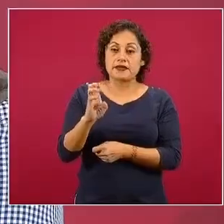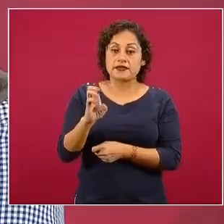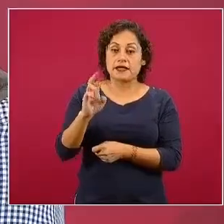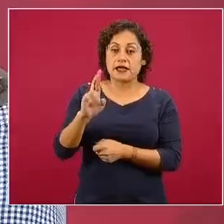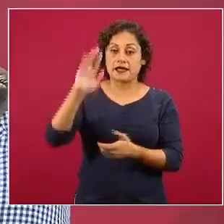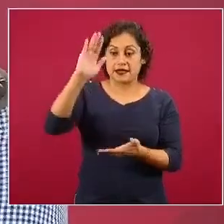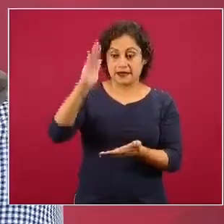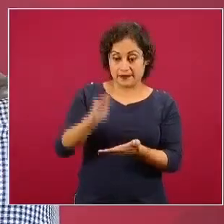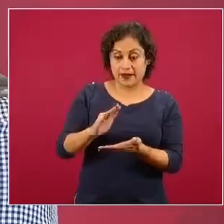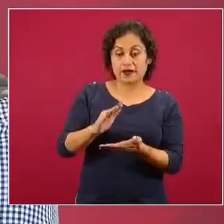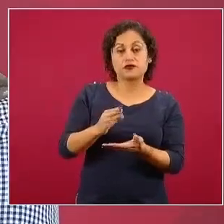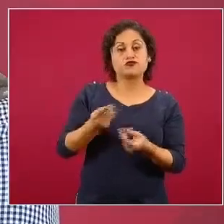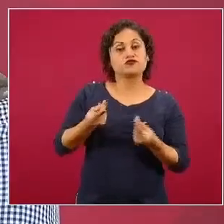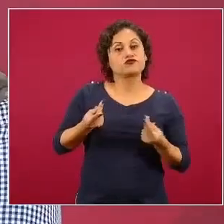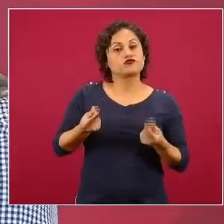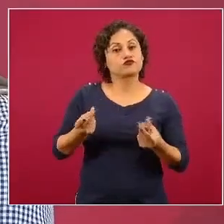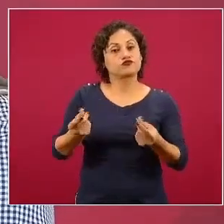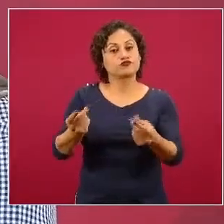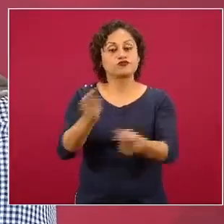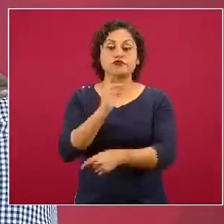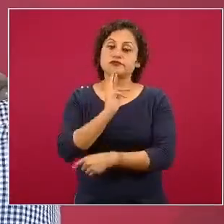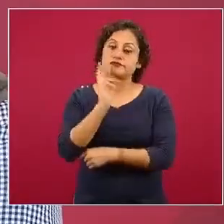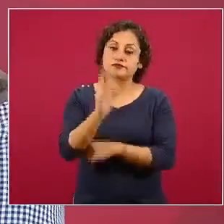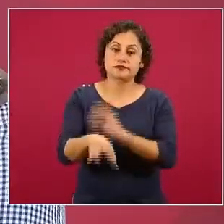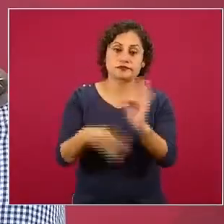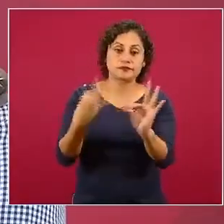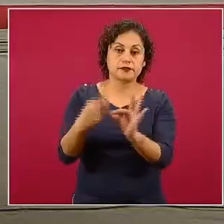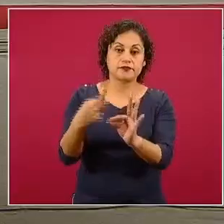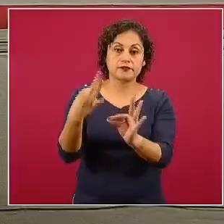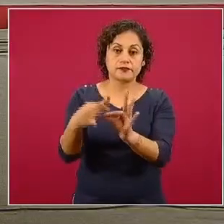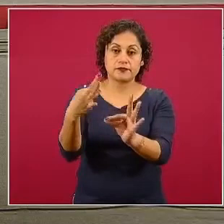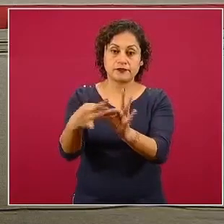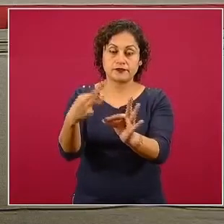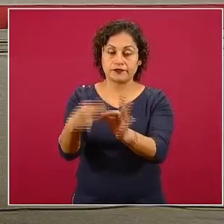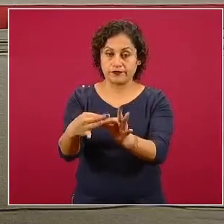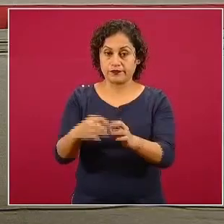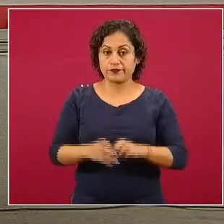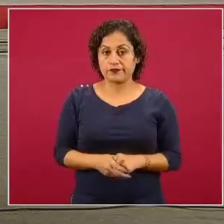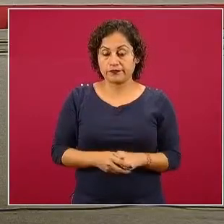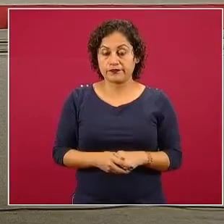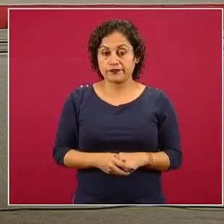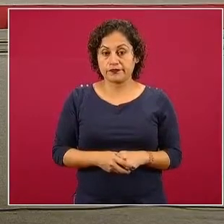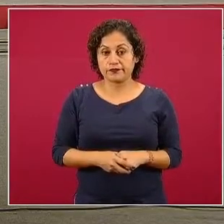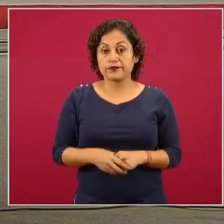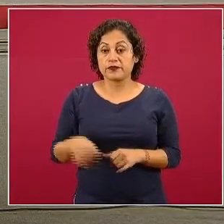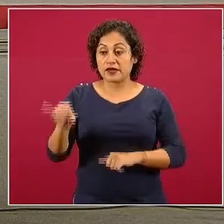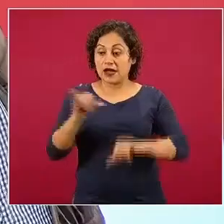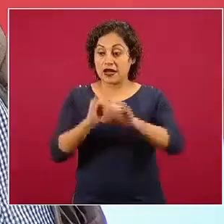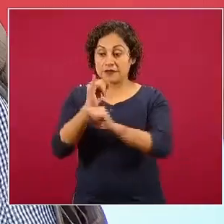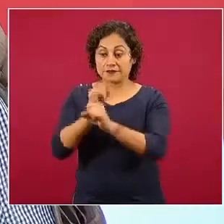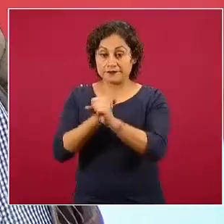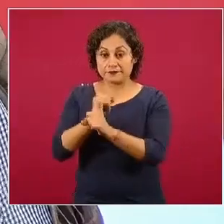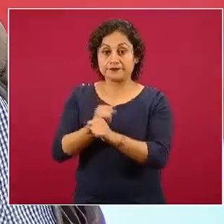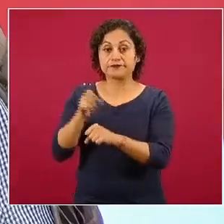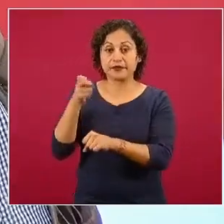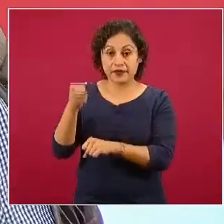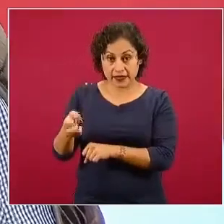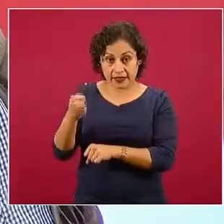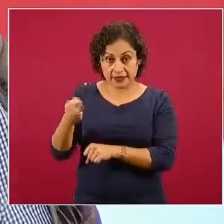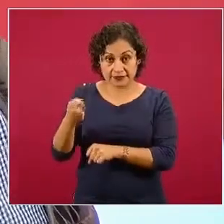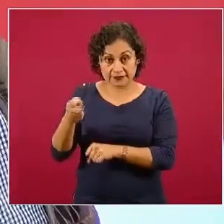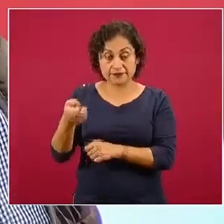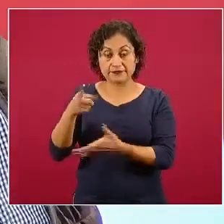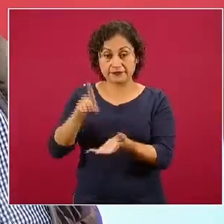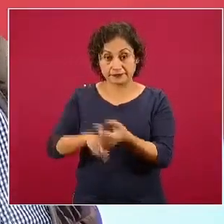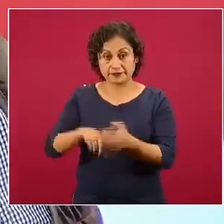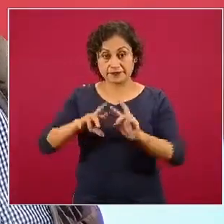menos van a optimizar su proceso. Al ser menos, entonces las cargas en los laboratorios de biología molecular, que son las que procesan